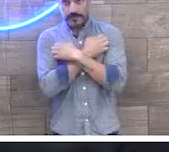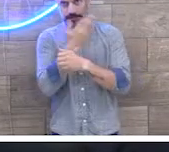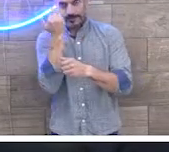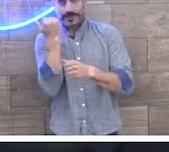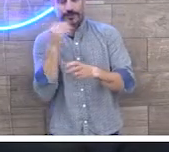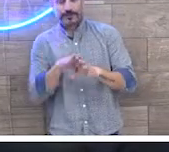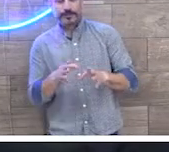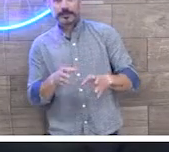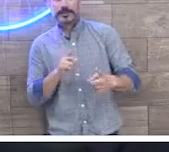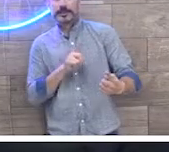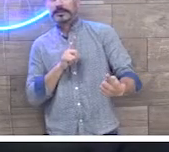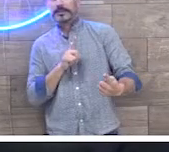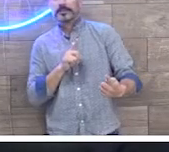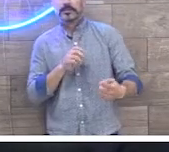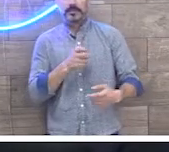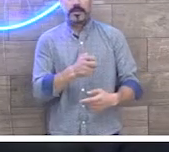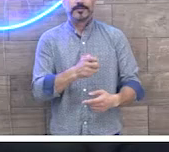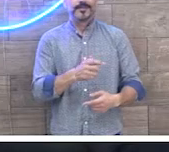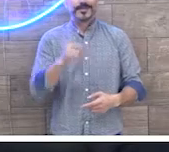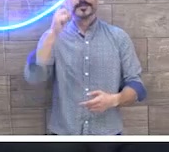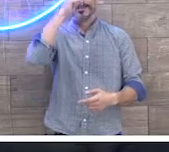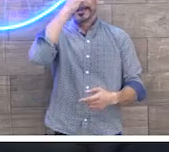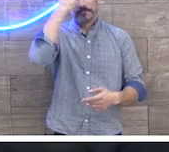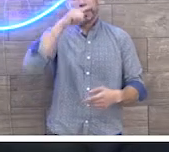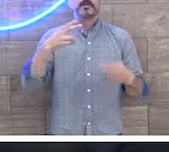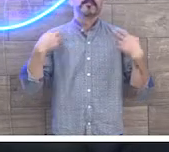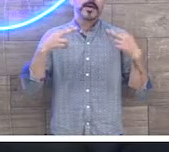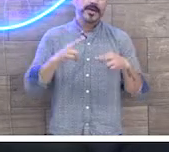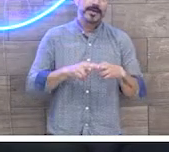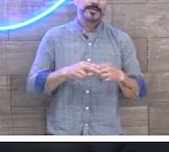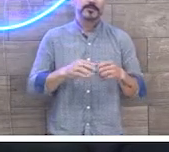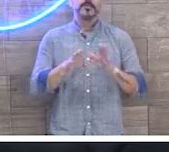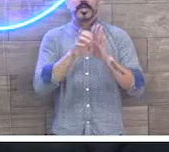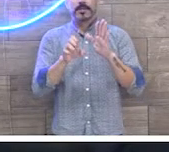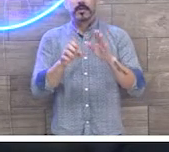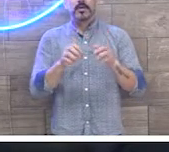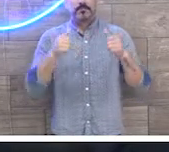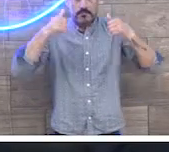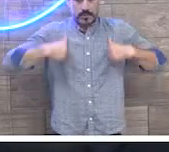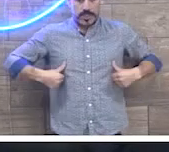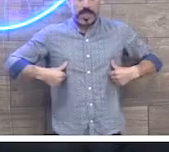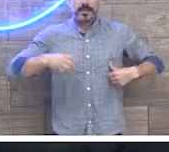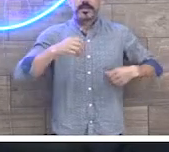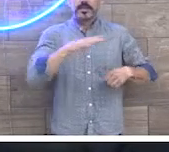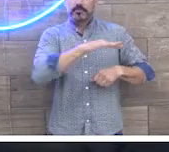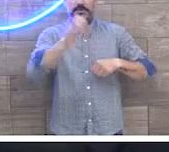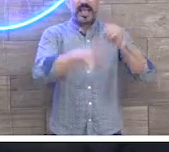¿no? Que no pueden estar las mochilas tiradas uh-huh. en el piso, que todo el mundo tiene que